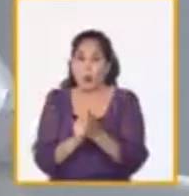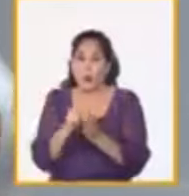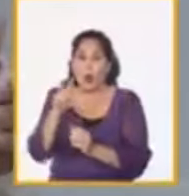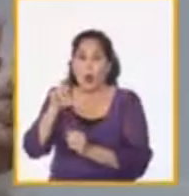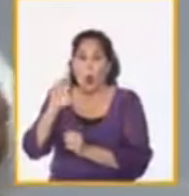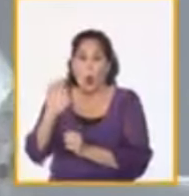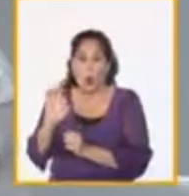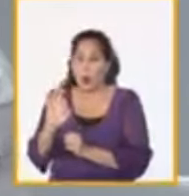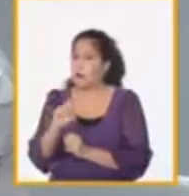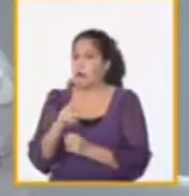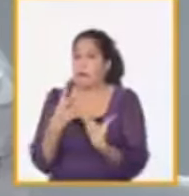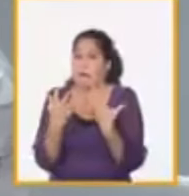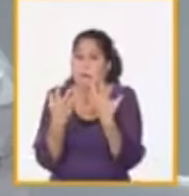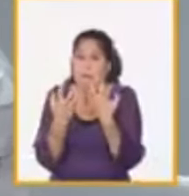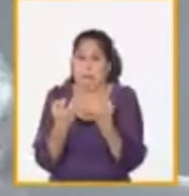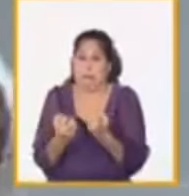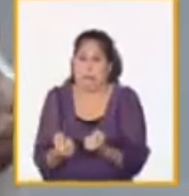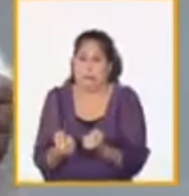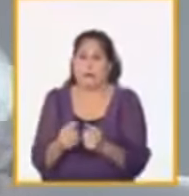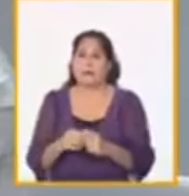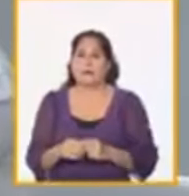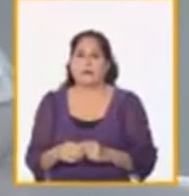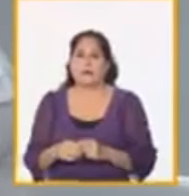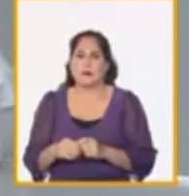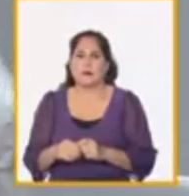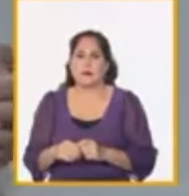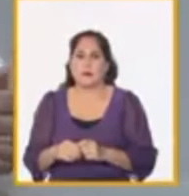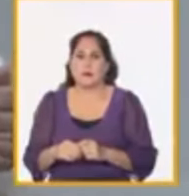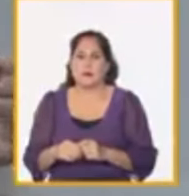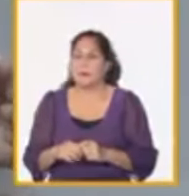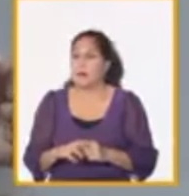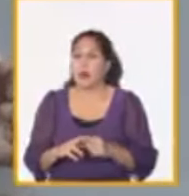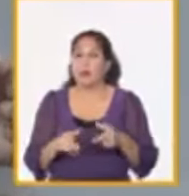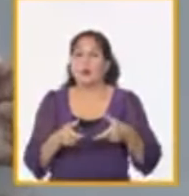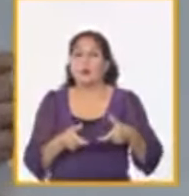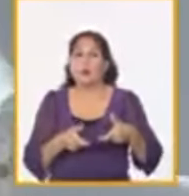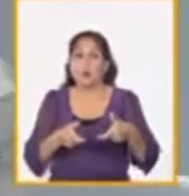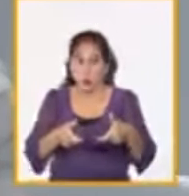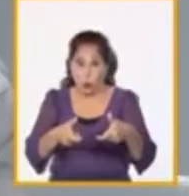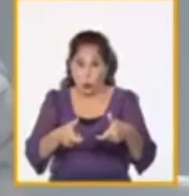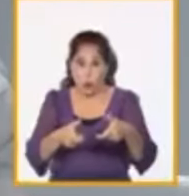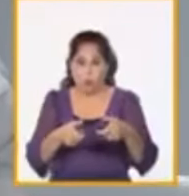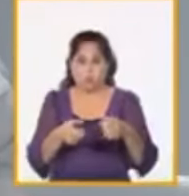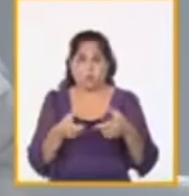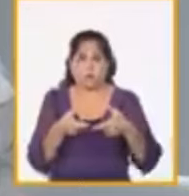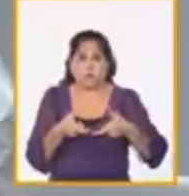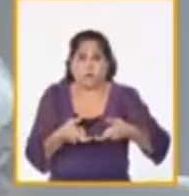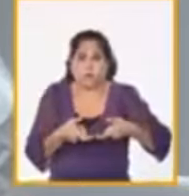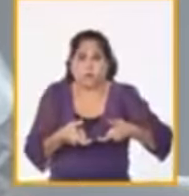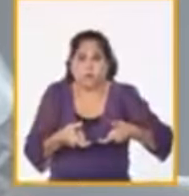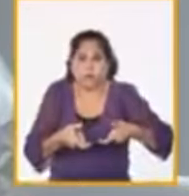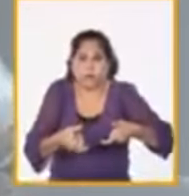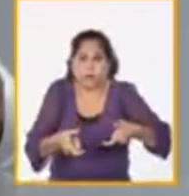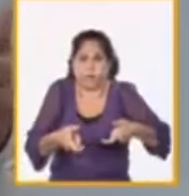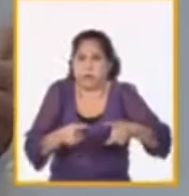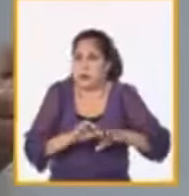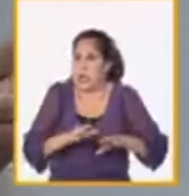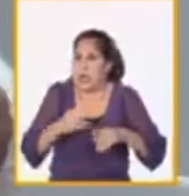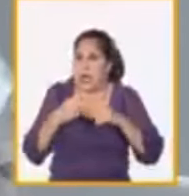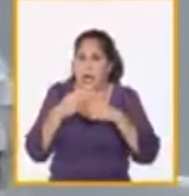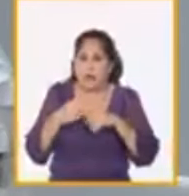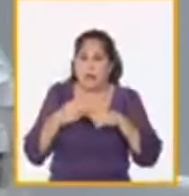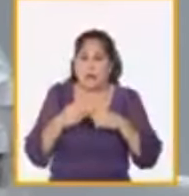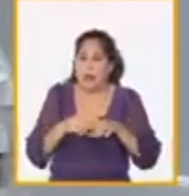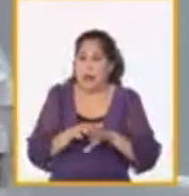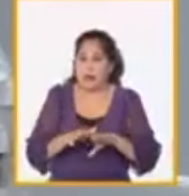los 2 años, destruyen los tanques, y esto con las tuberías de PAD, que tienen un grosor grande, los estamos construyendo para aumentar